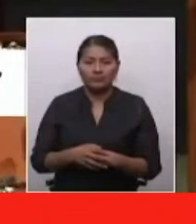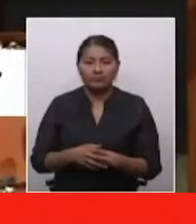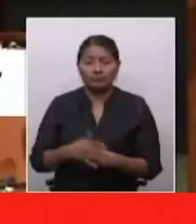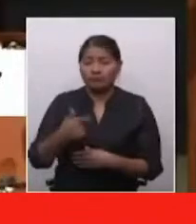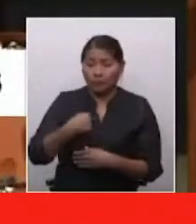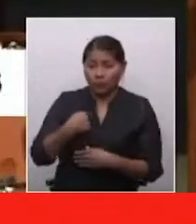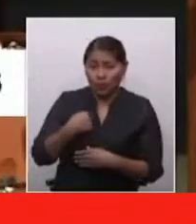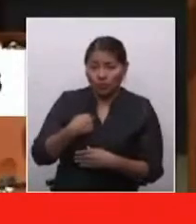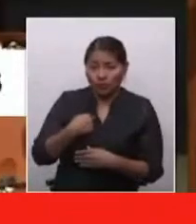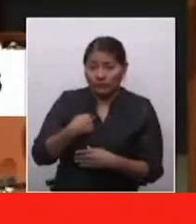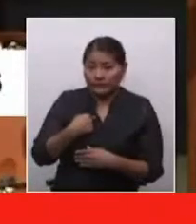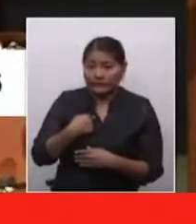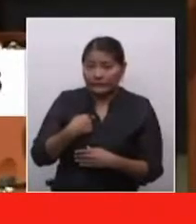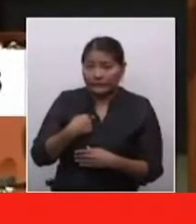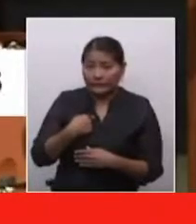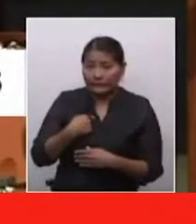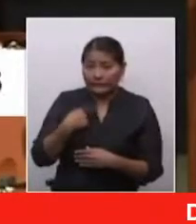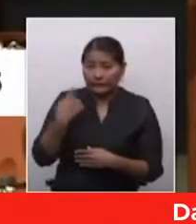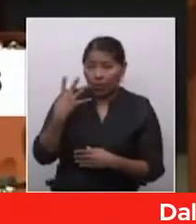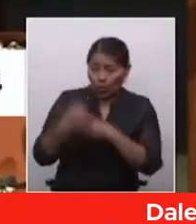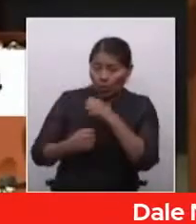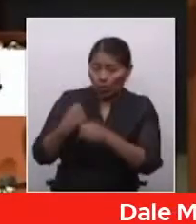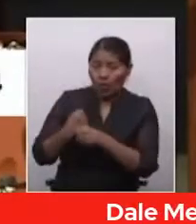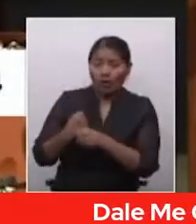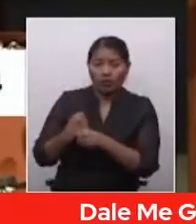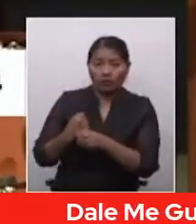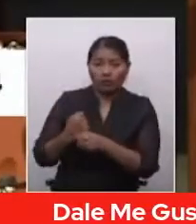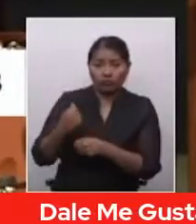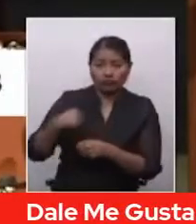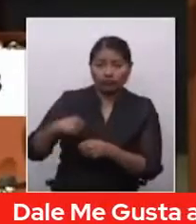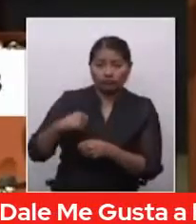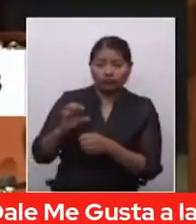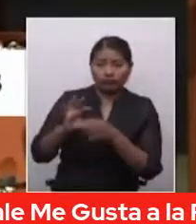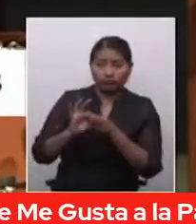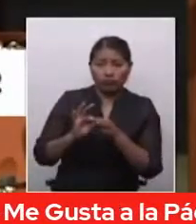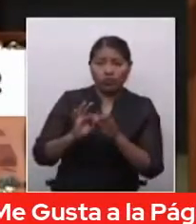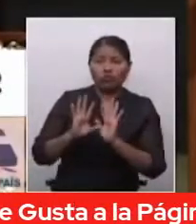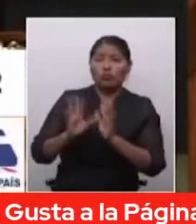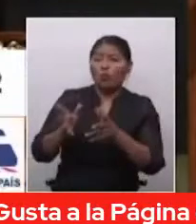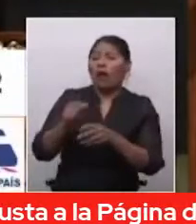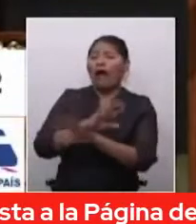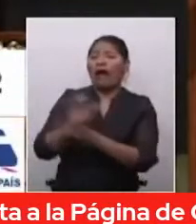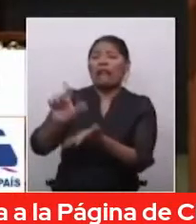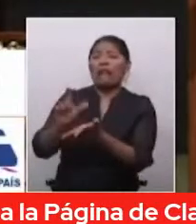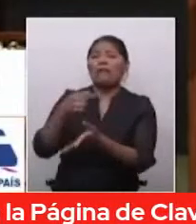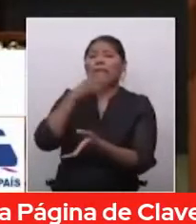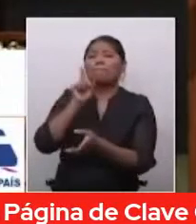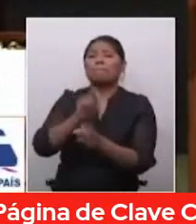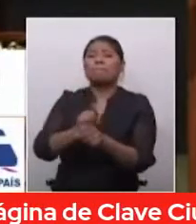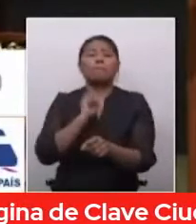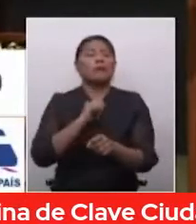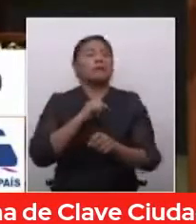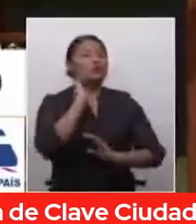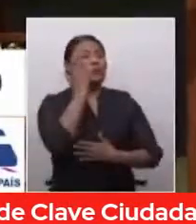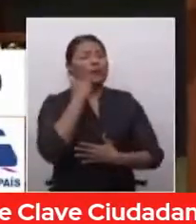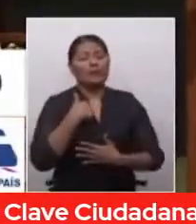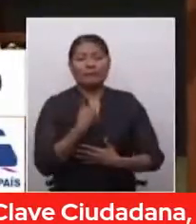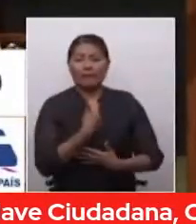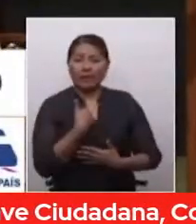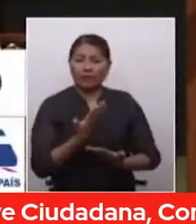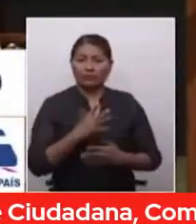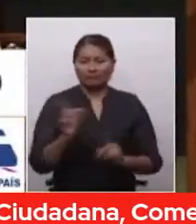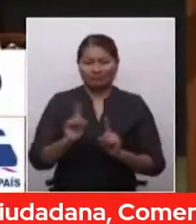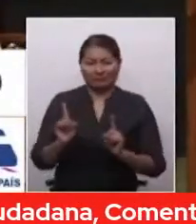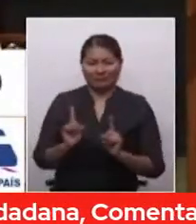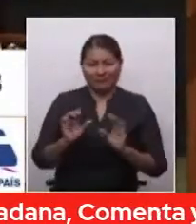Yo me quedaré los 4 años de mi gestión. Yo no voy a abandonar a la señora Lima por irme con Miss Perú. Por eso les pido